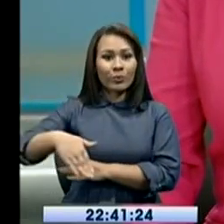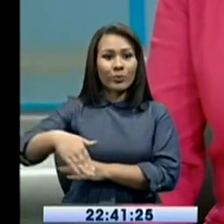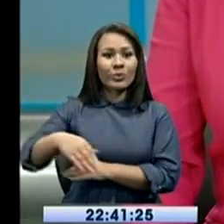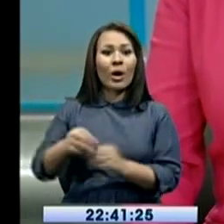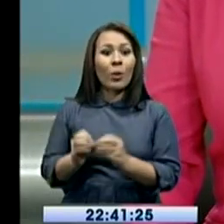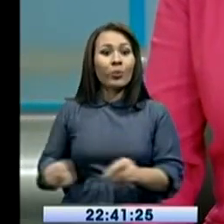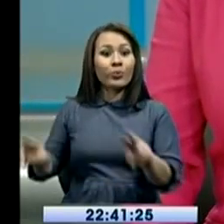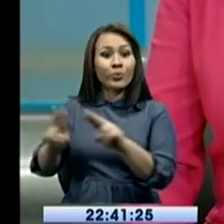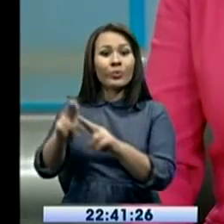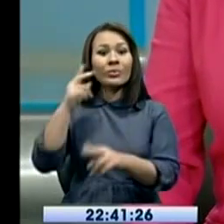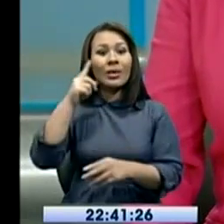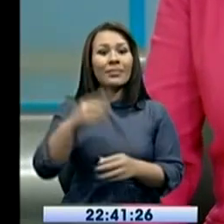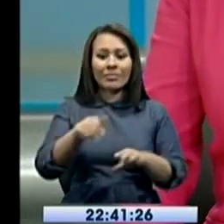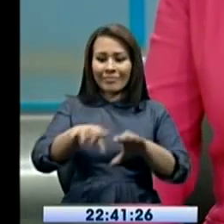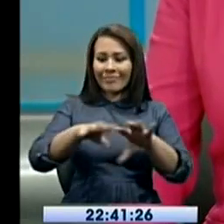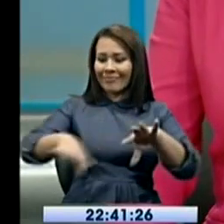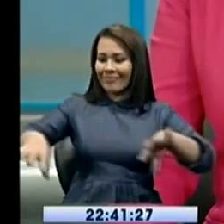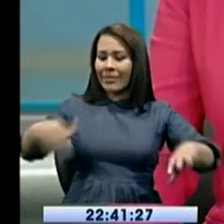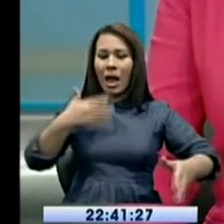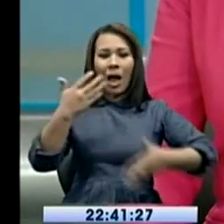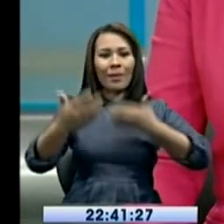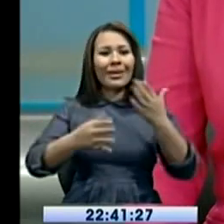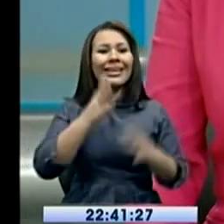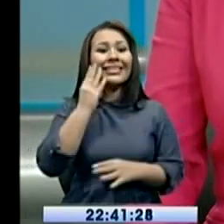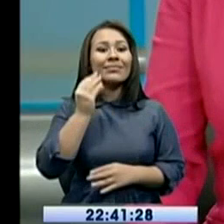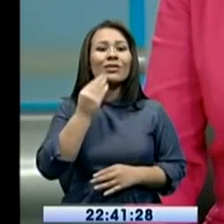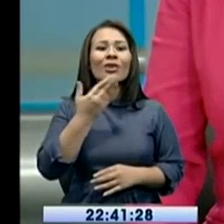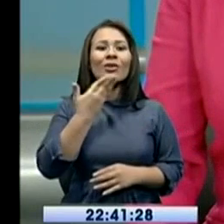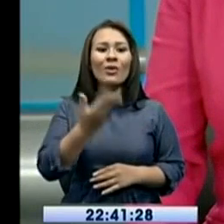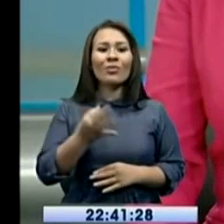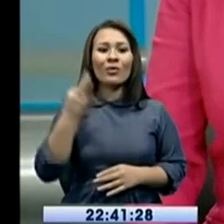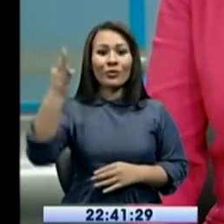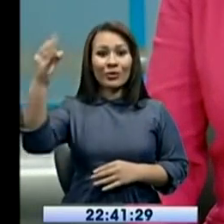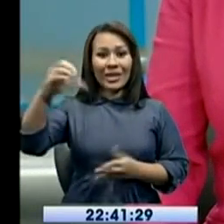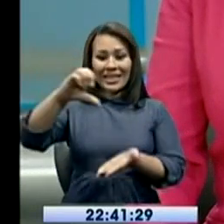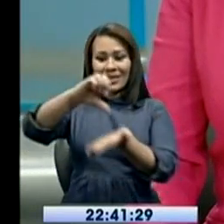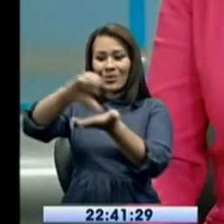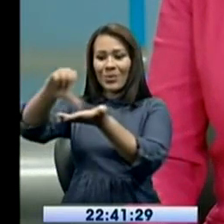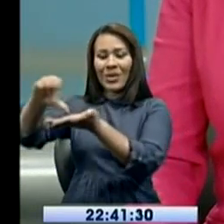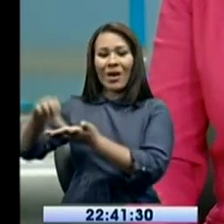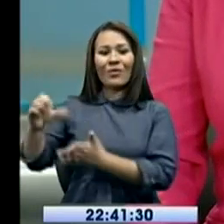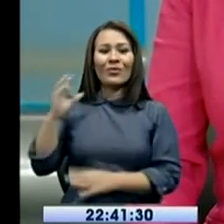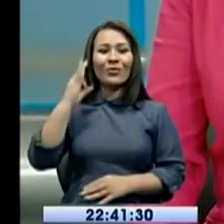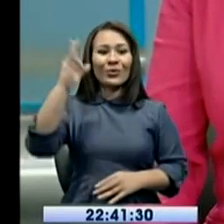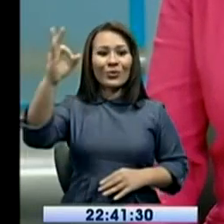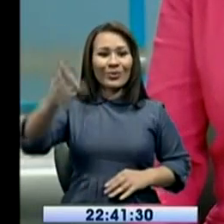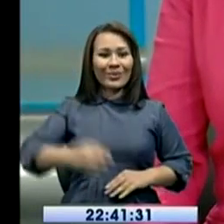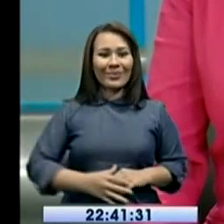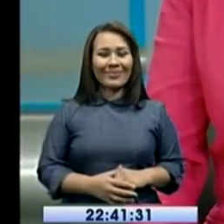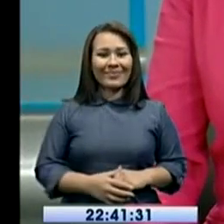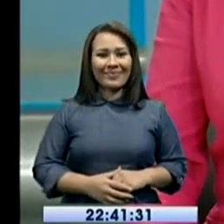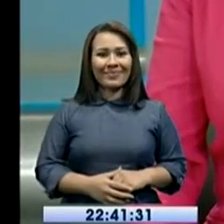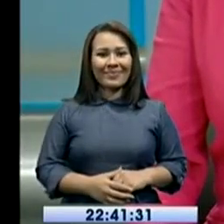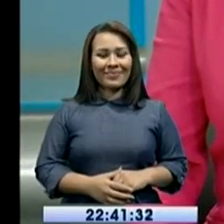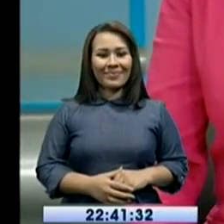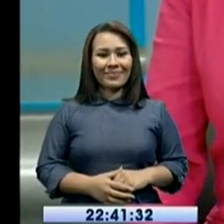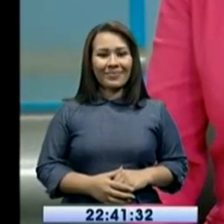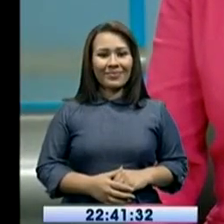está destinado para compartir experiencias de cómo serán las ciudades en el futuro.